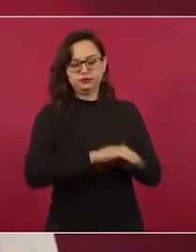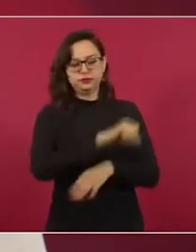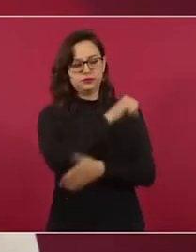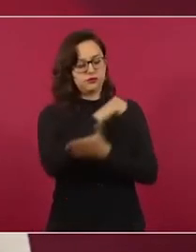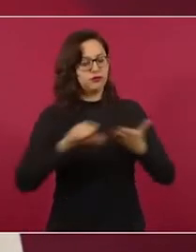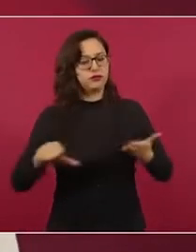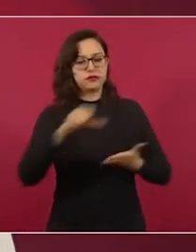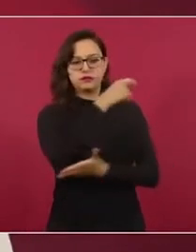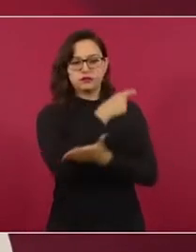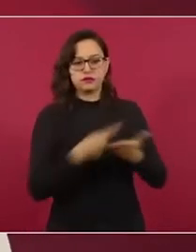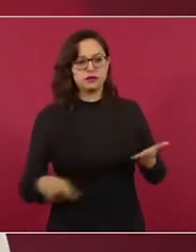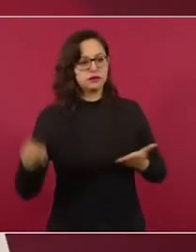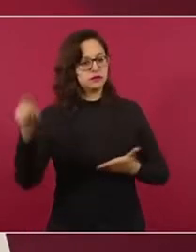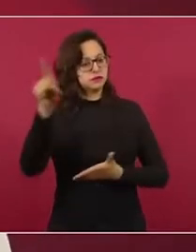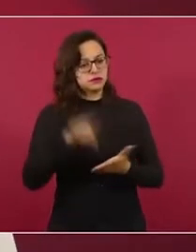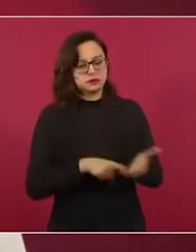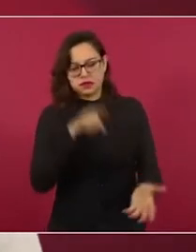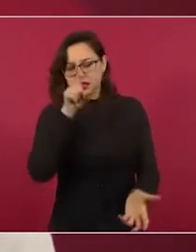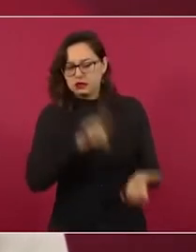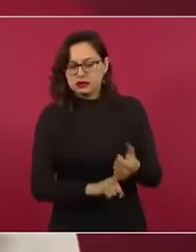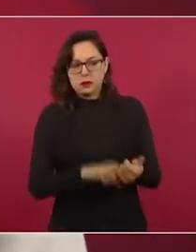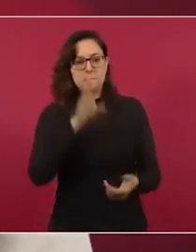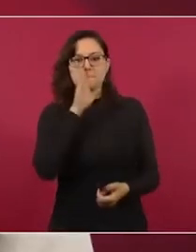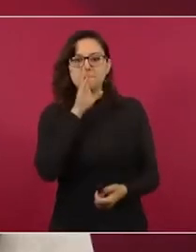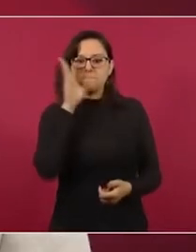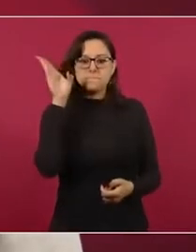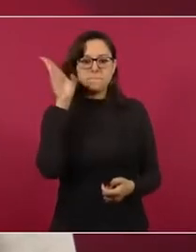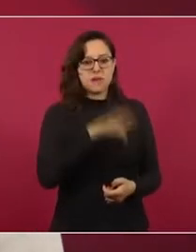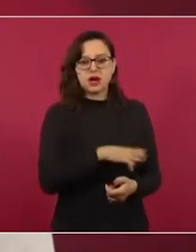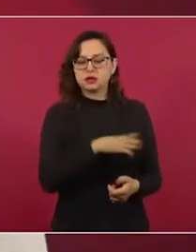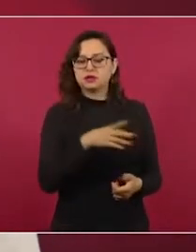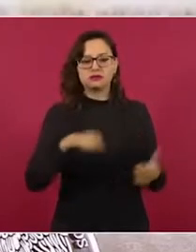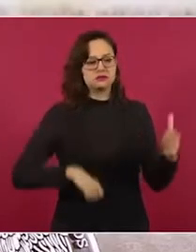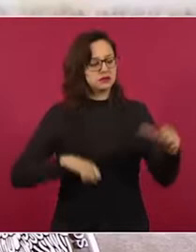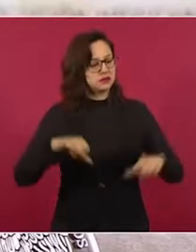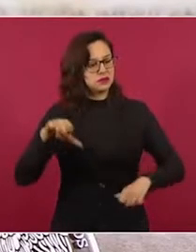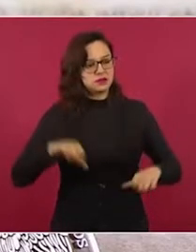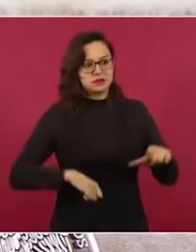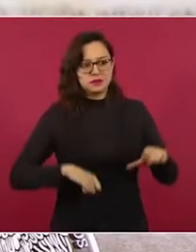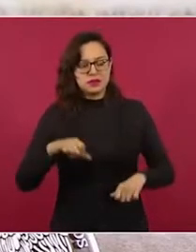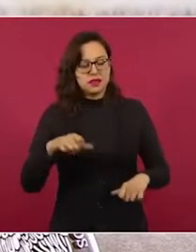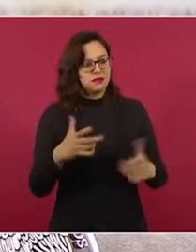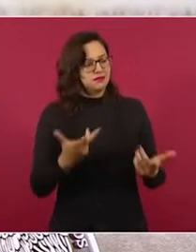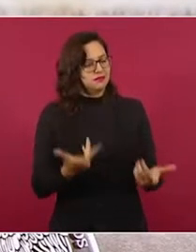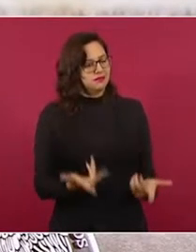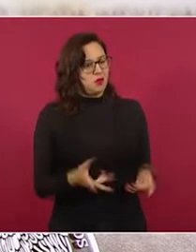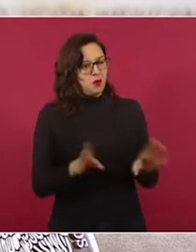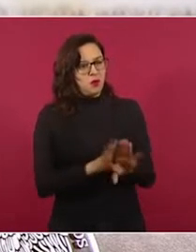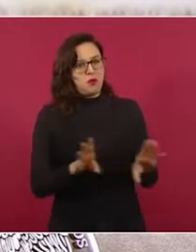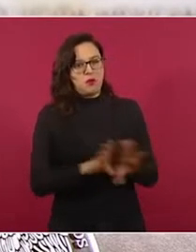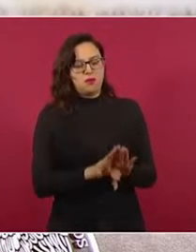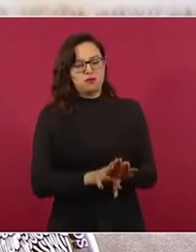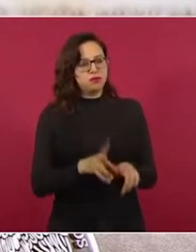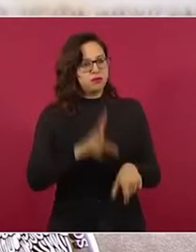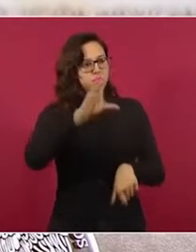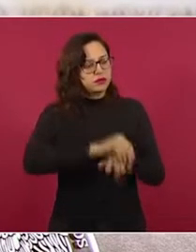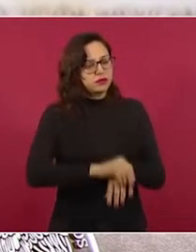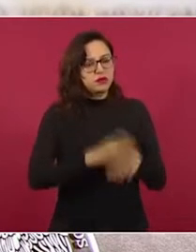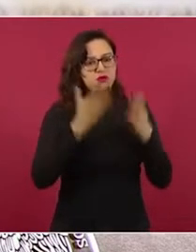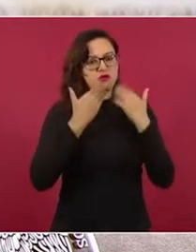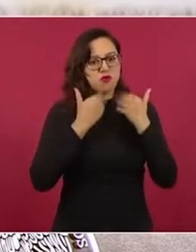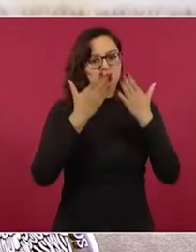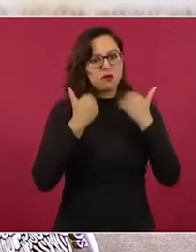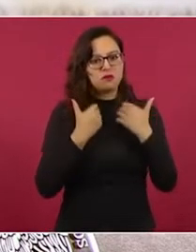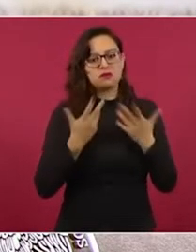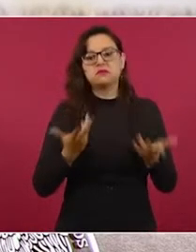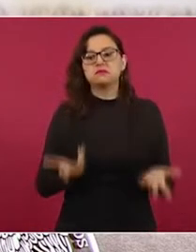proyecto y actividades realizadas sin contar con autorización de impacto ambiental. A pesar del daño